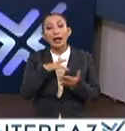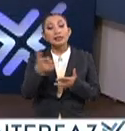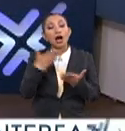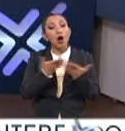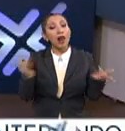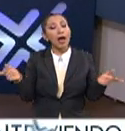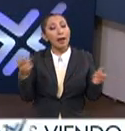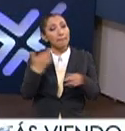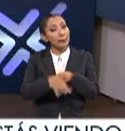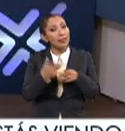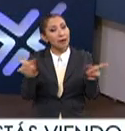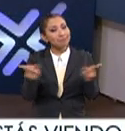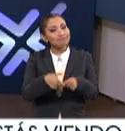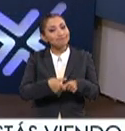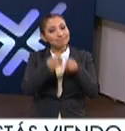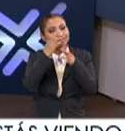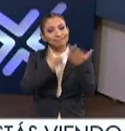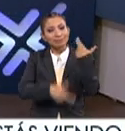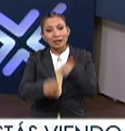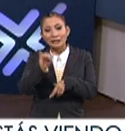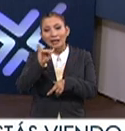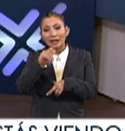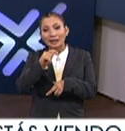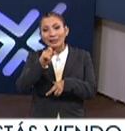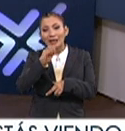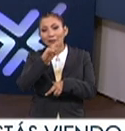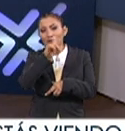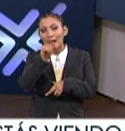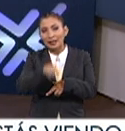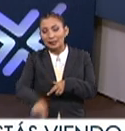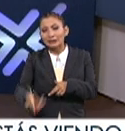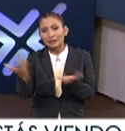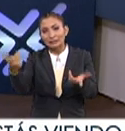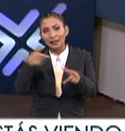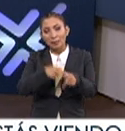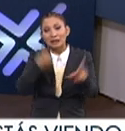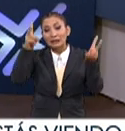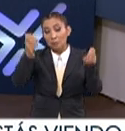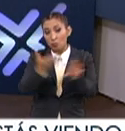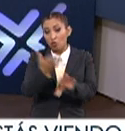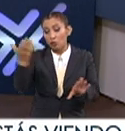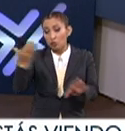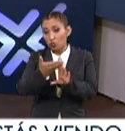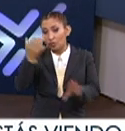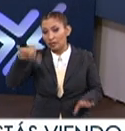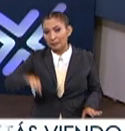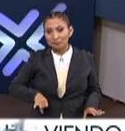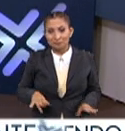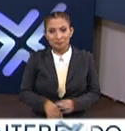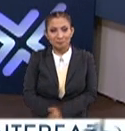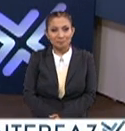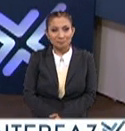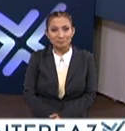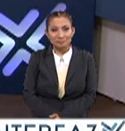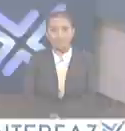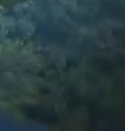Y vamos a hacer, mientras tanto, una breve pausa. Regresamos. Esto es Interfaz. Seguimos con temas muy interesantes.